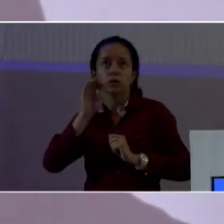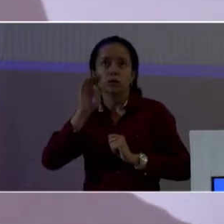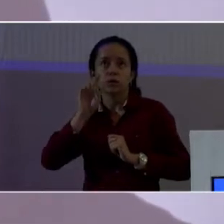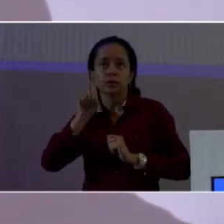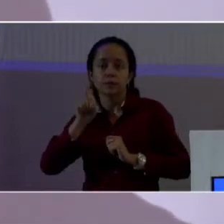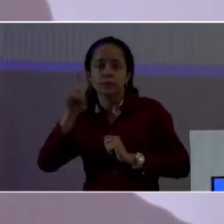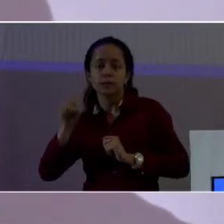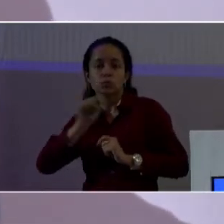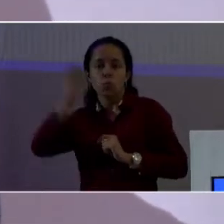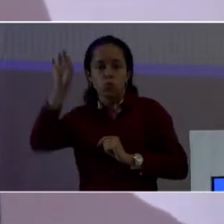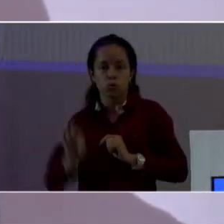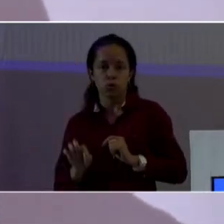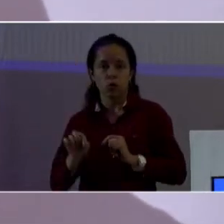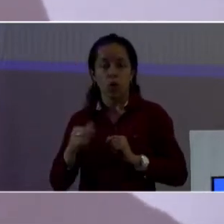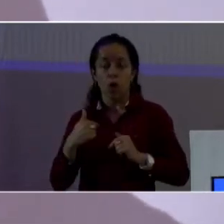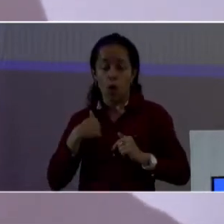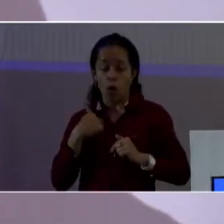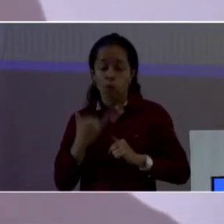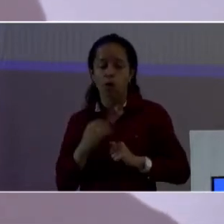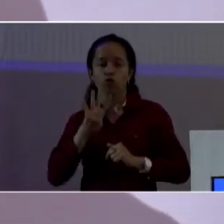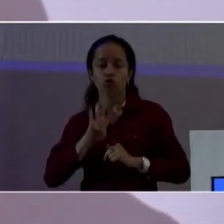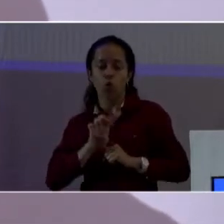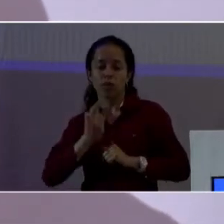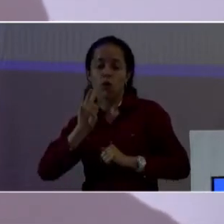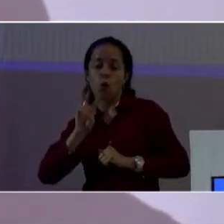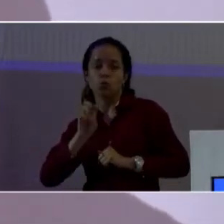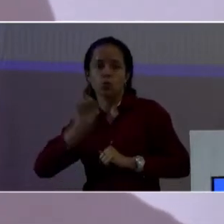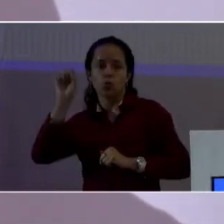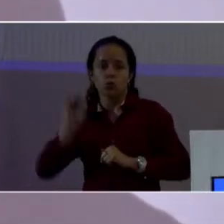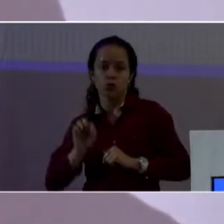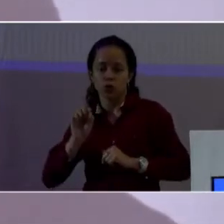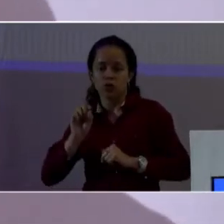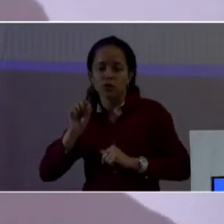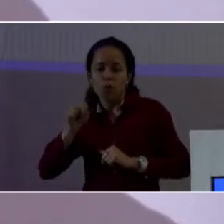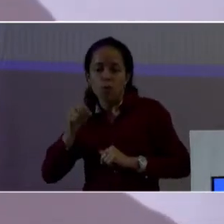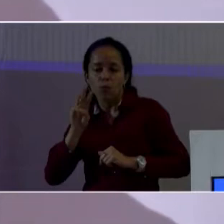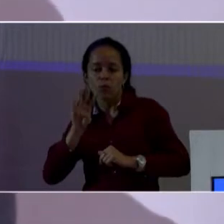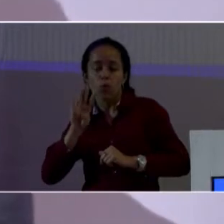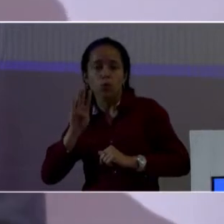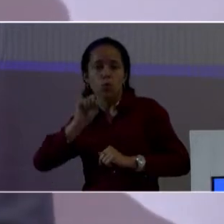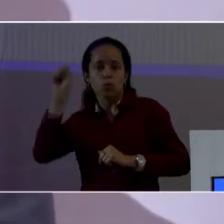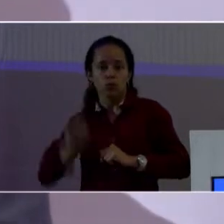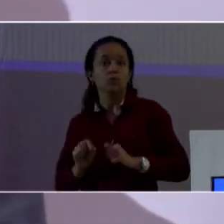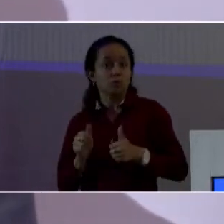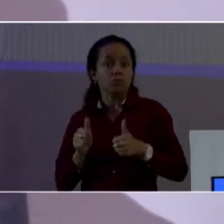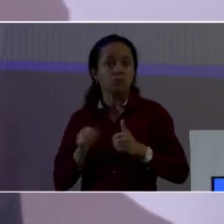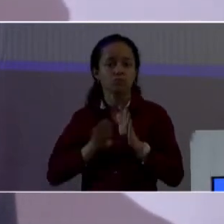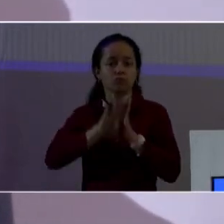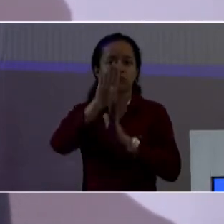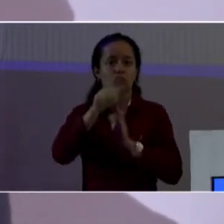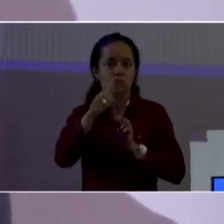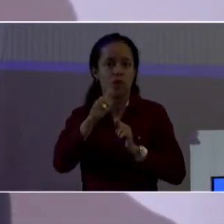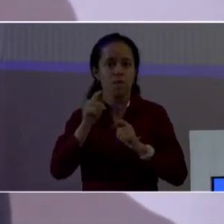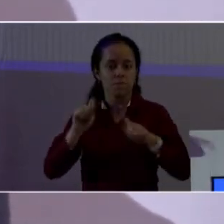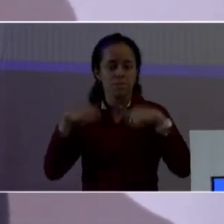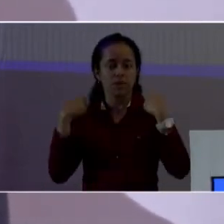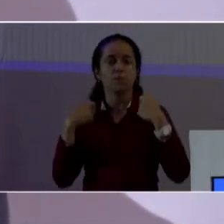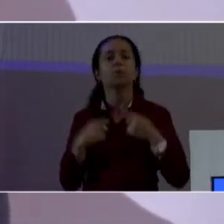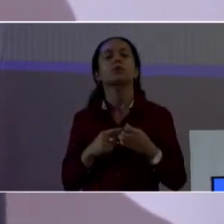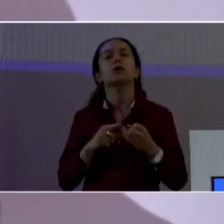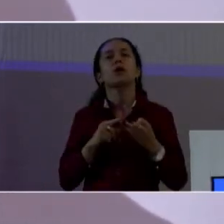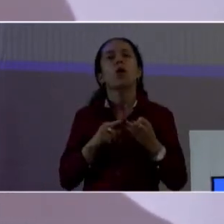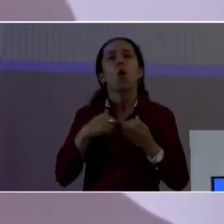96,66%. La entidad alcanzó el 98,34%, superó la meta. En obligaciones